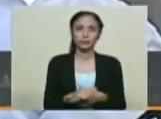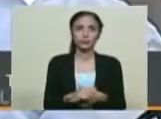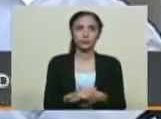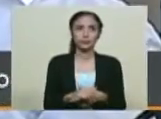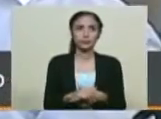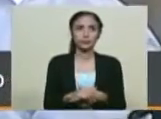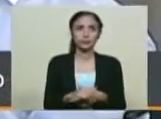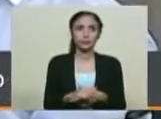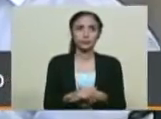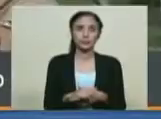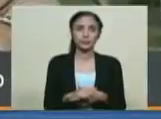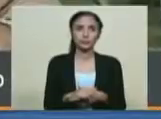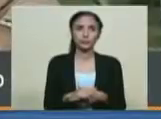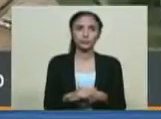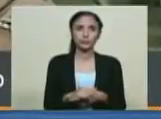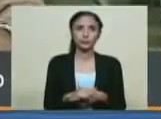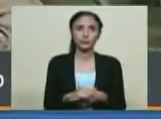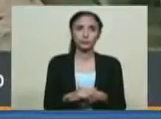Hemos declarado con el